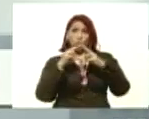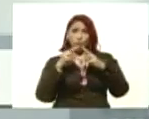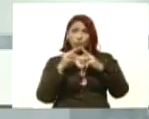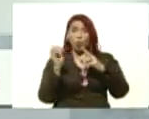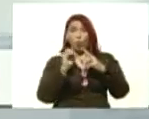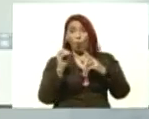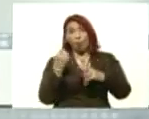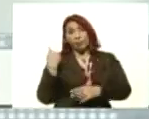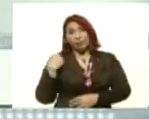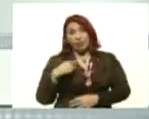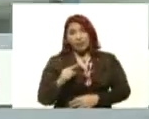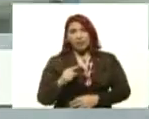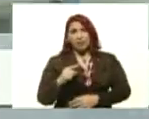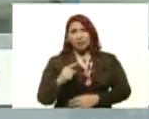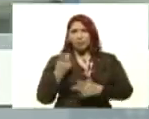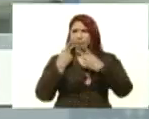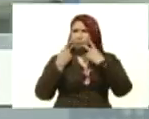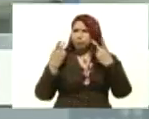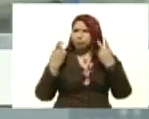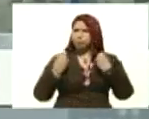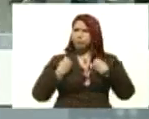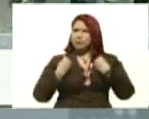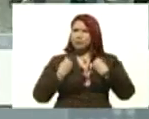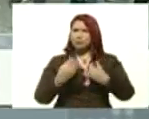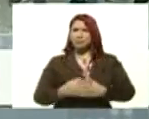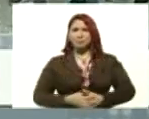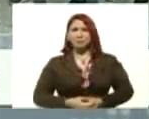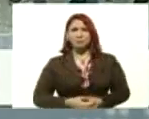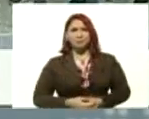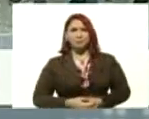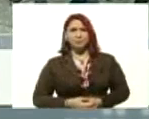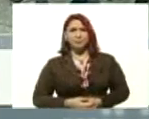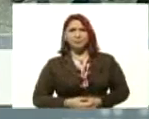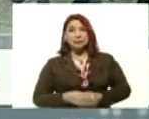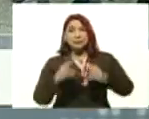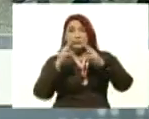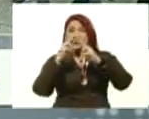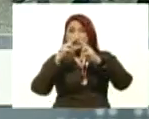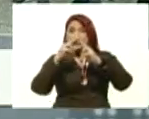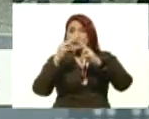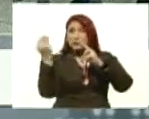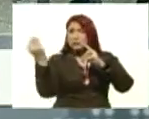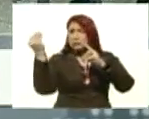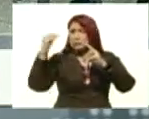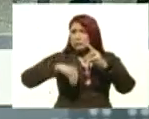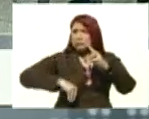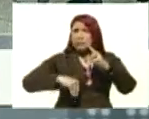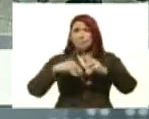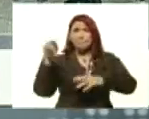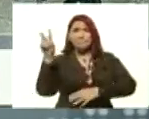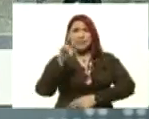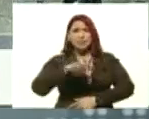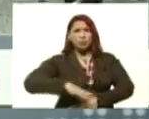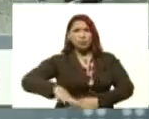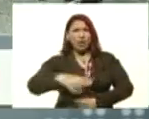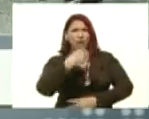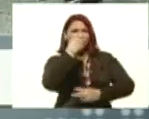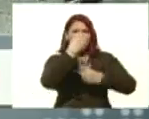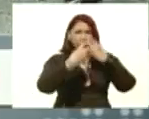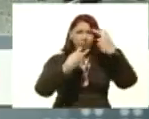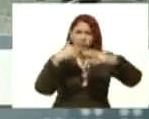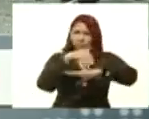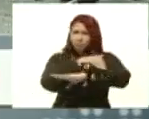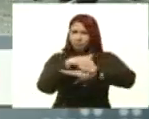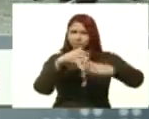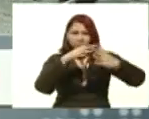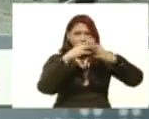tenido referencia en la vida que conocía más a Venezuela calle por calle,